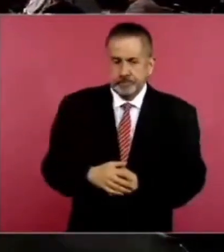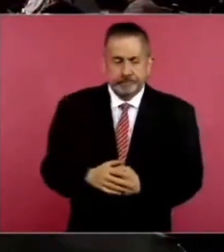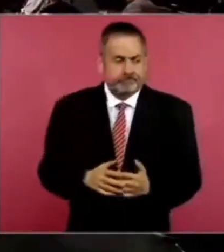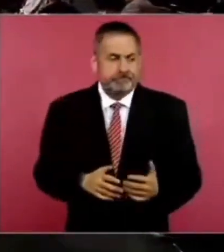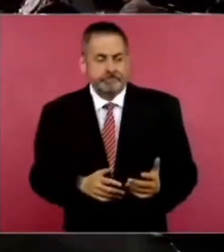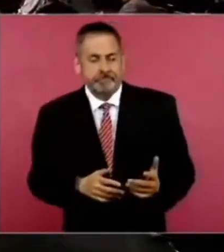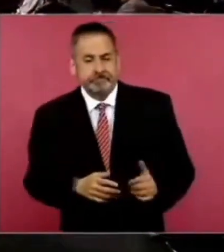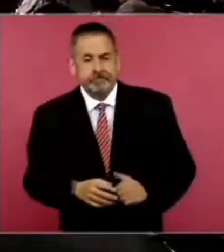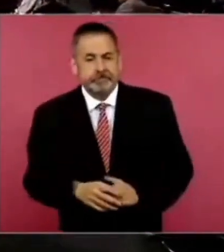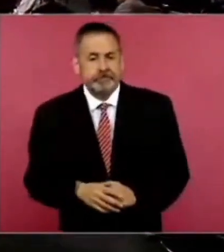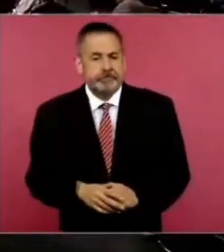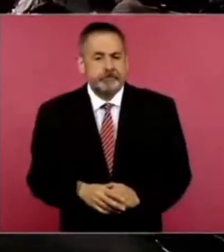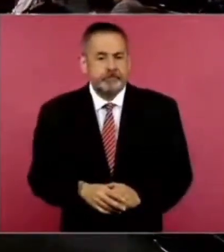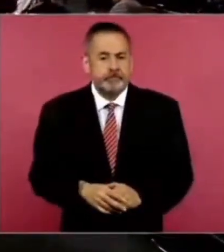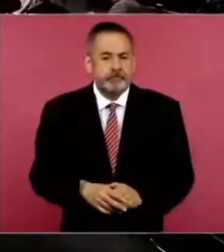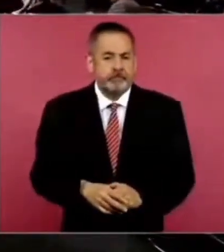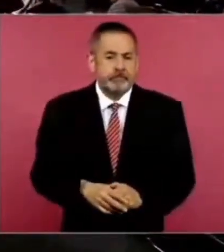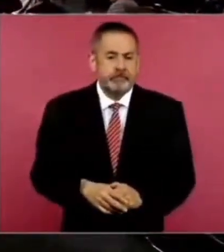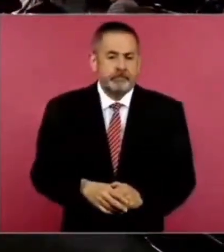Unidos,